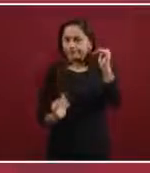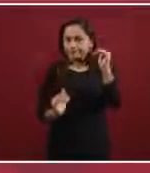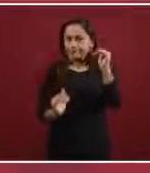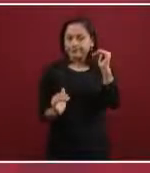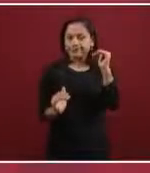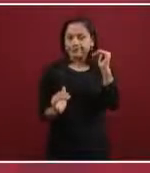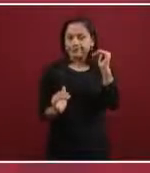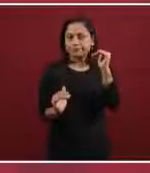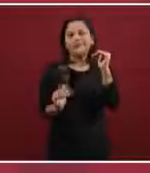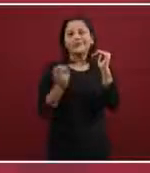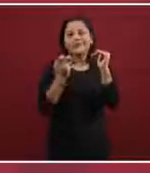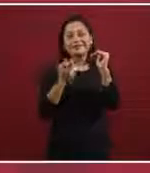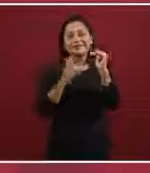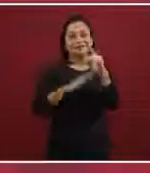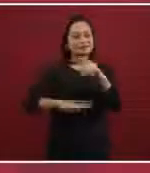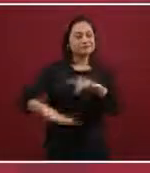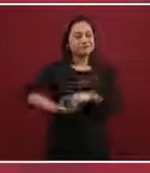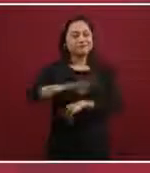provoca